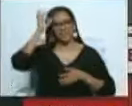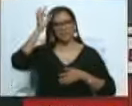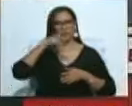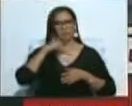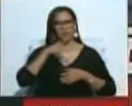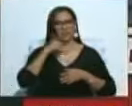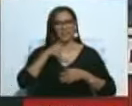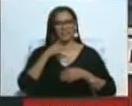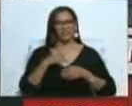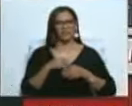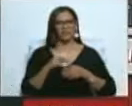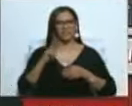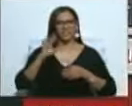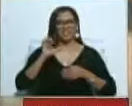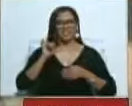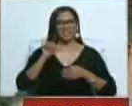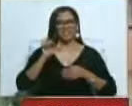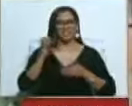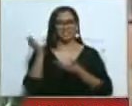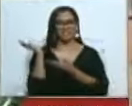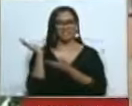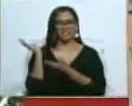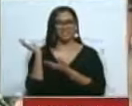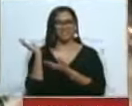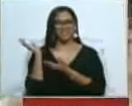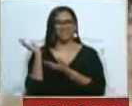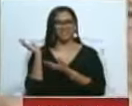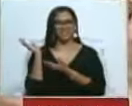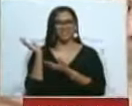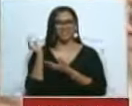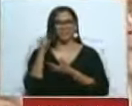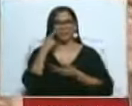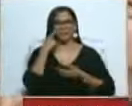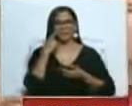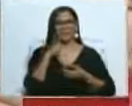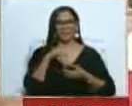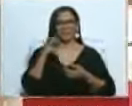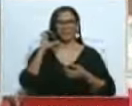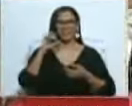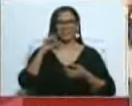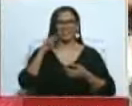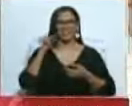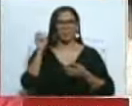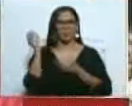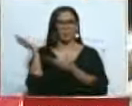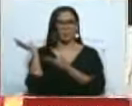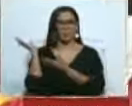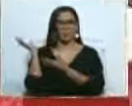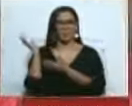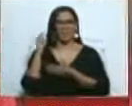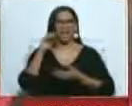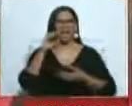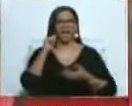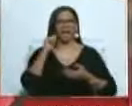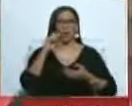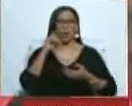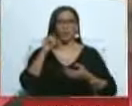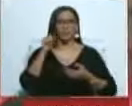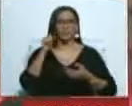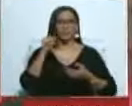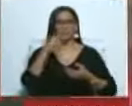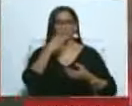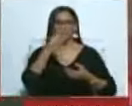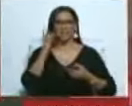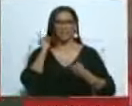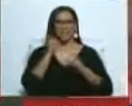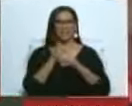está, Reyes, camarada, todo. Acosta Mira Chirino, el chivo, vale. Acosta Chirino nos está visitando también. Acosta Chirino, no nos veíamos desde